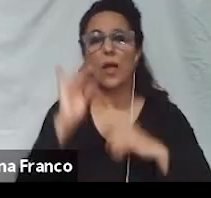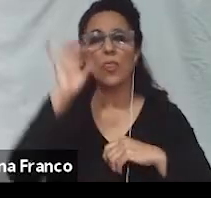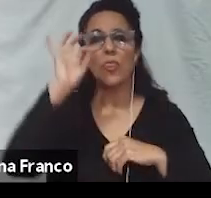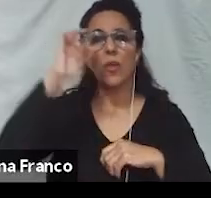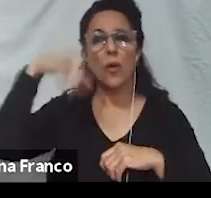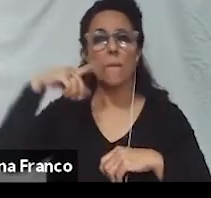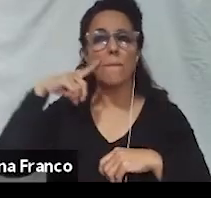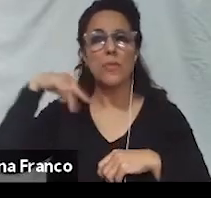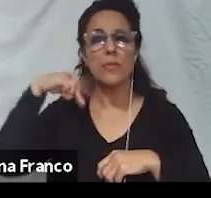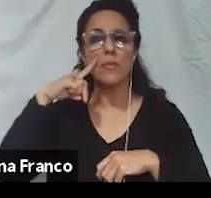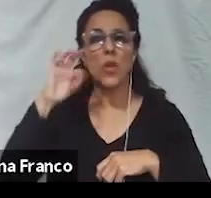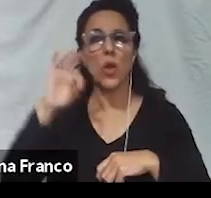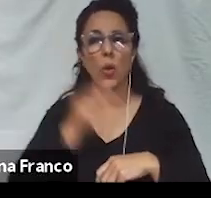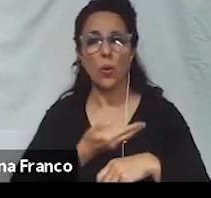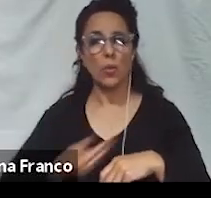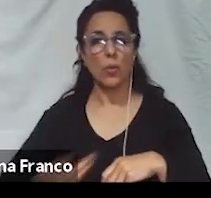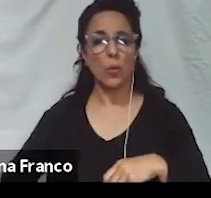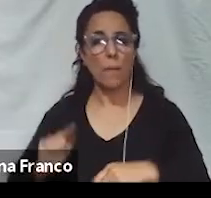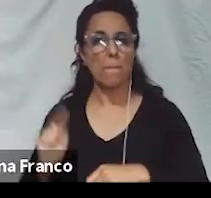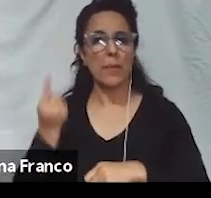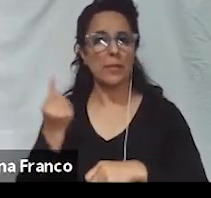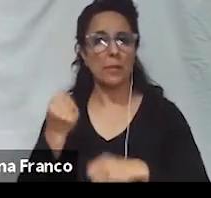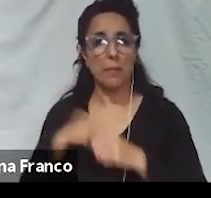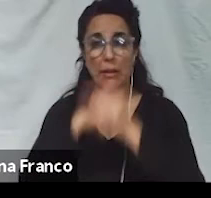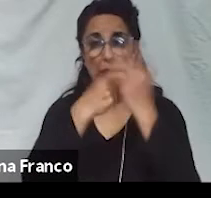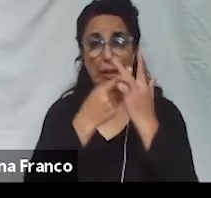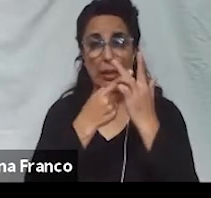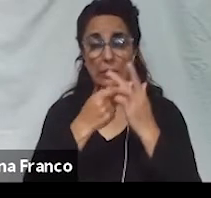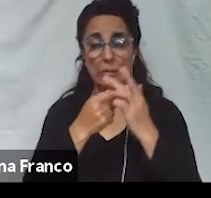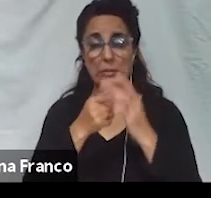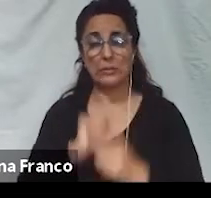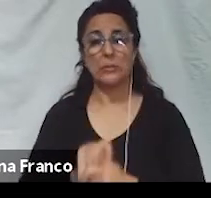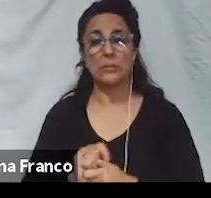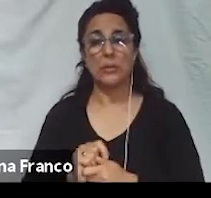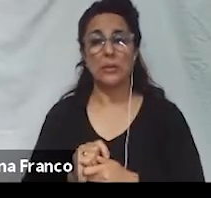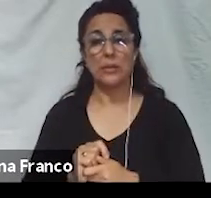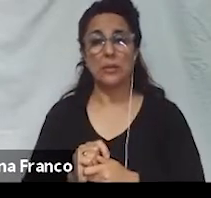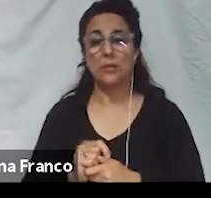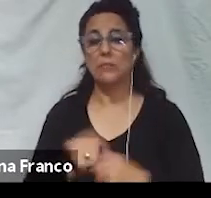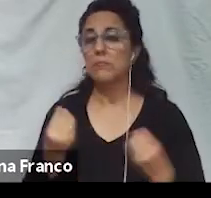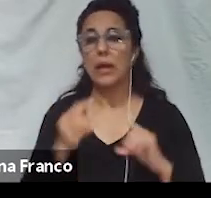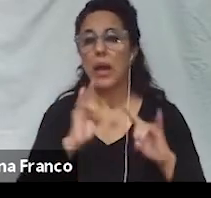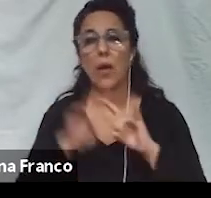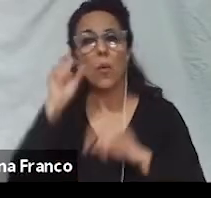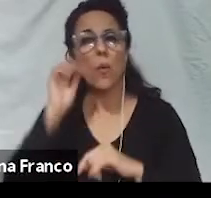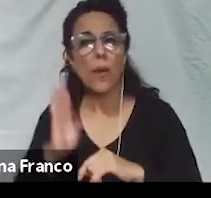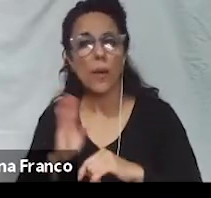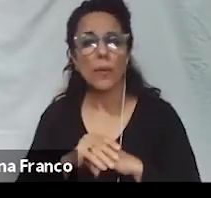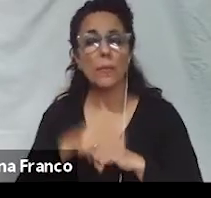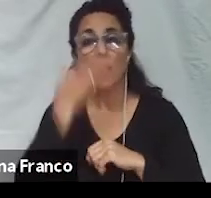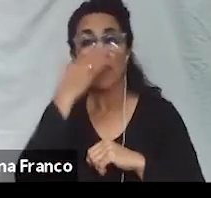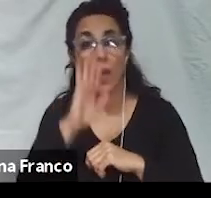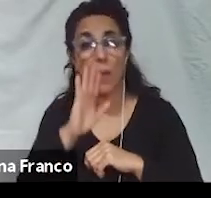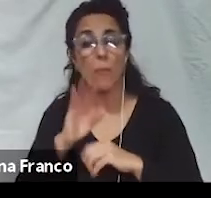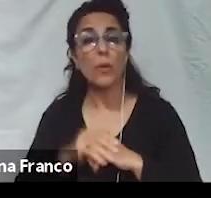dominio solo tiene en su menú principal 3 páginas. Nosotros podríamos suponer que ese es todo el sitio web,